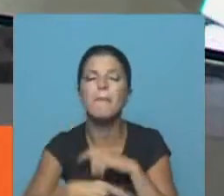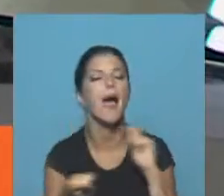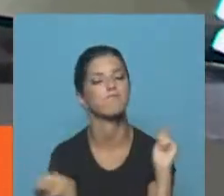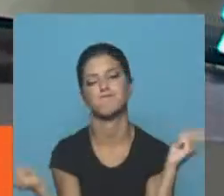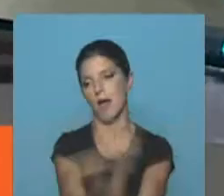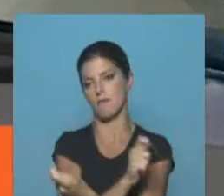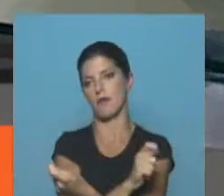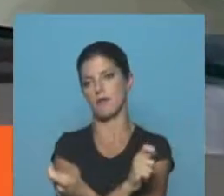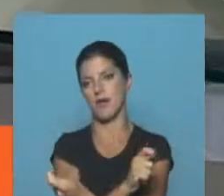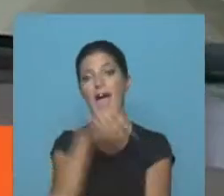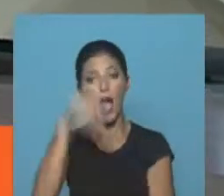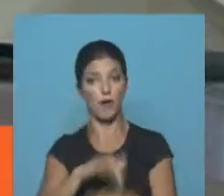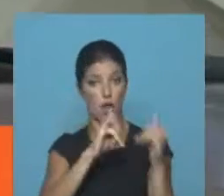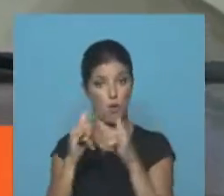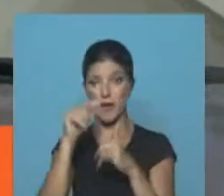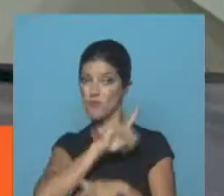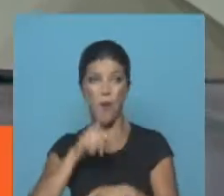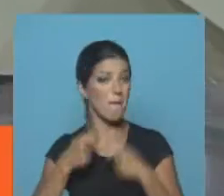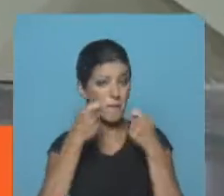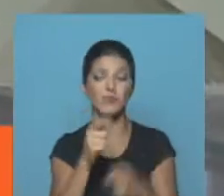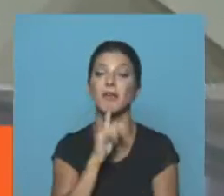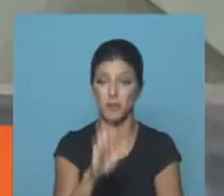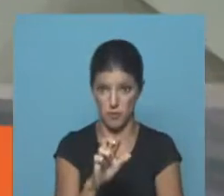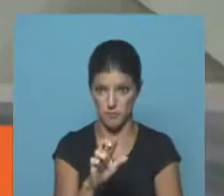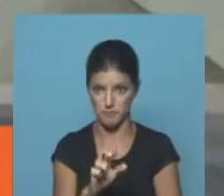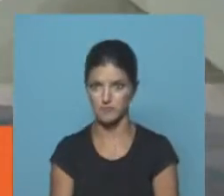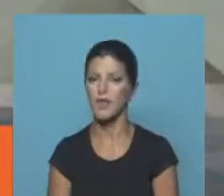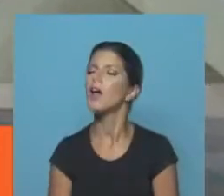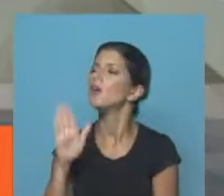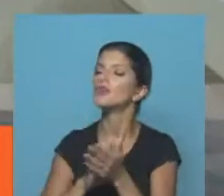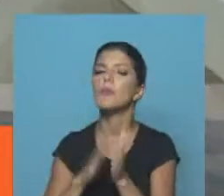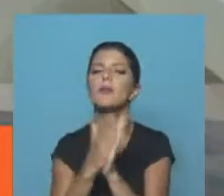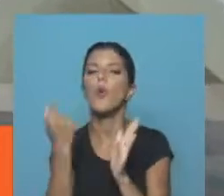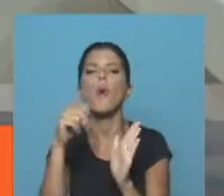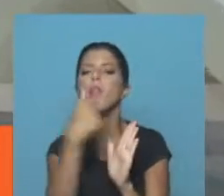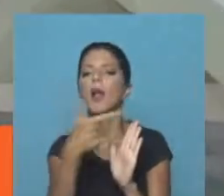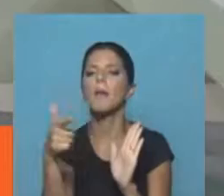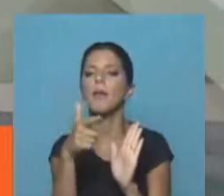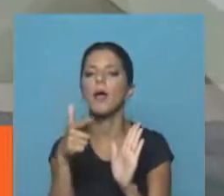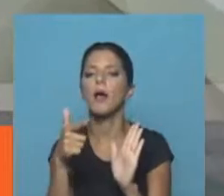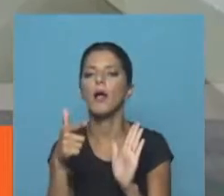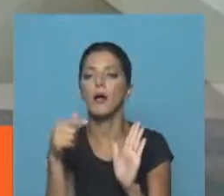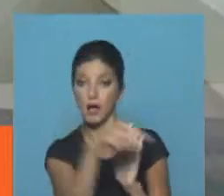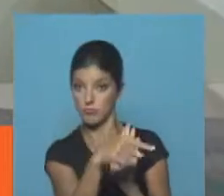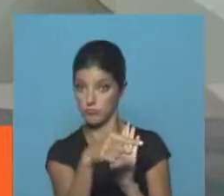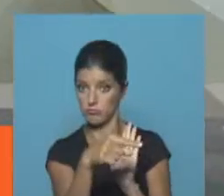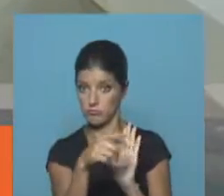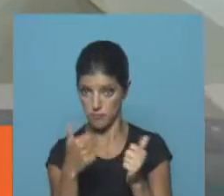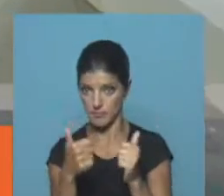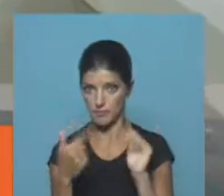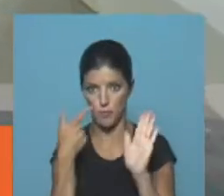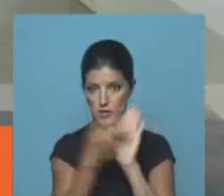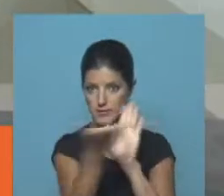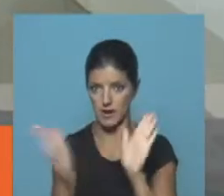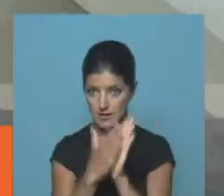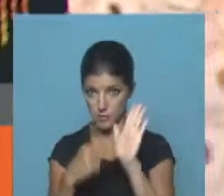millennials está apoyando a Trump. Te traigo a tu libro que se llama El continente dormido. ¿A qué cámara lo muestro, chicos? A ver, aquí, ahí lo muestro.